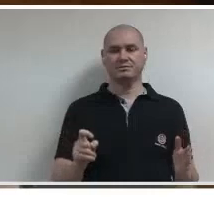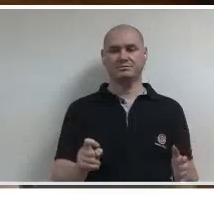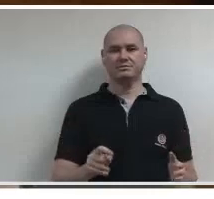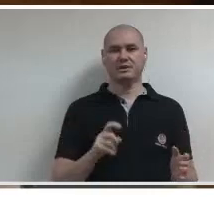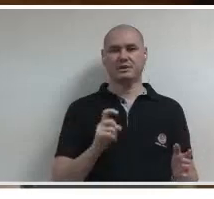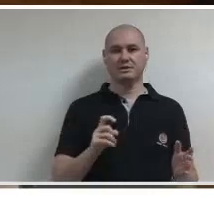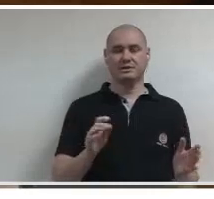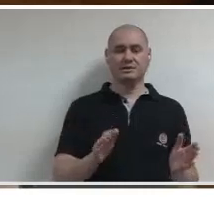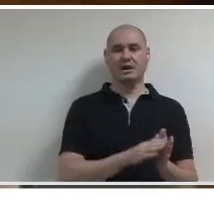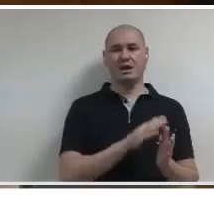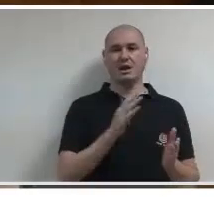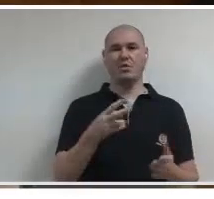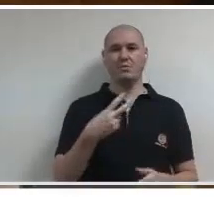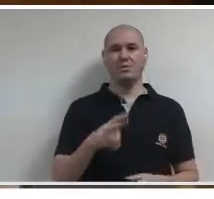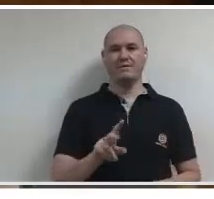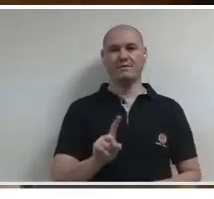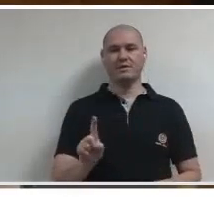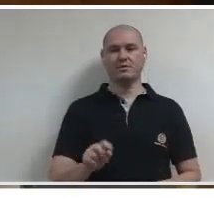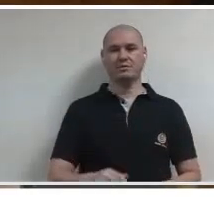2005-2017, Asistente Fiscal